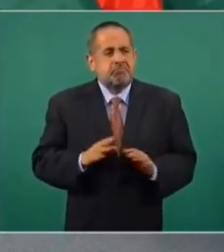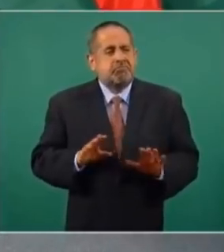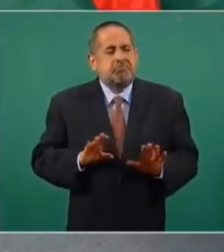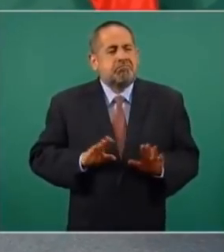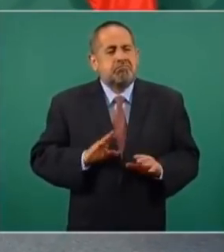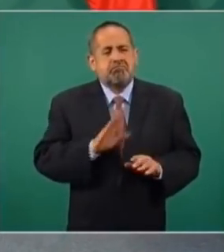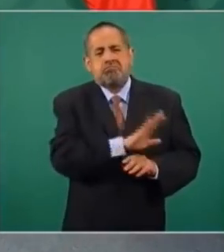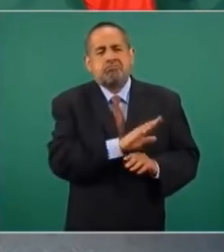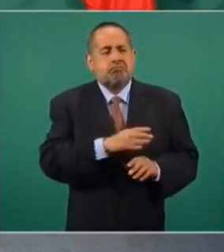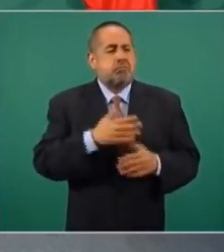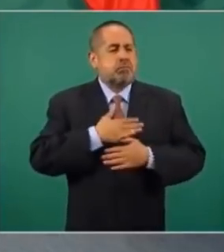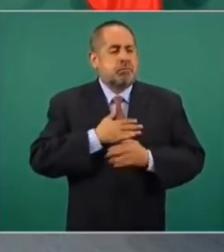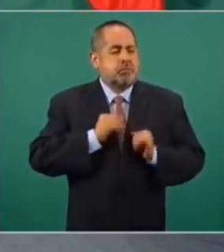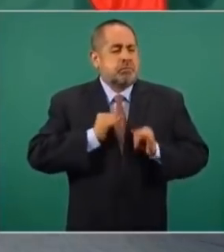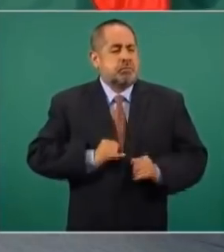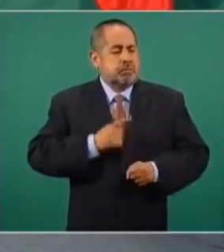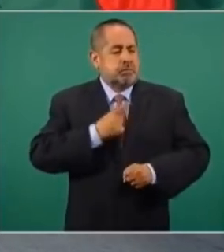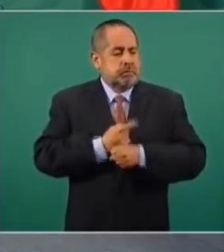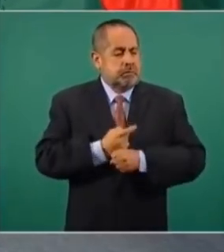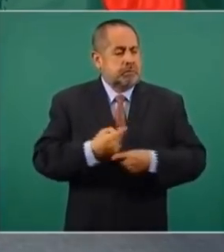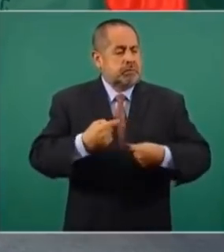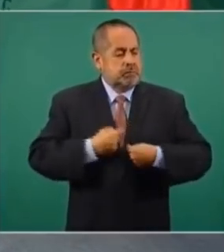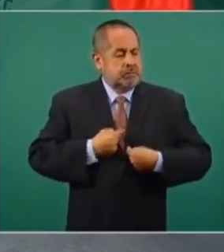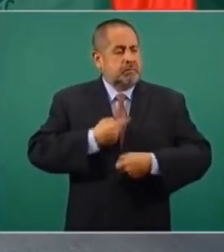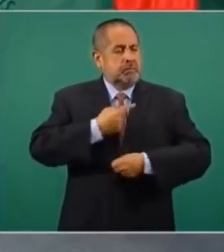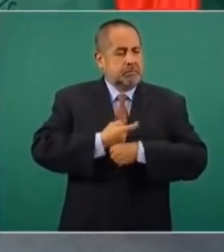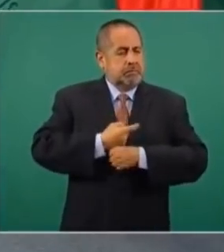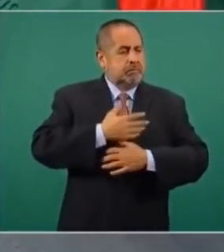muy individualista, muy